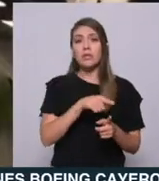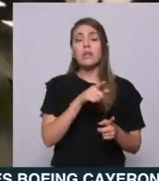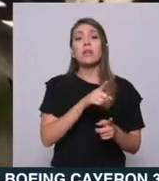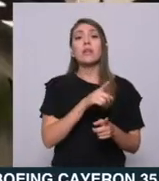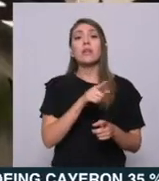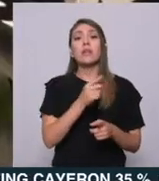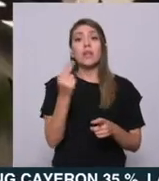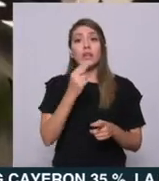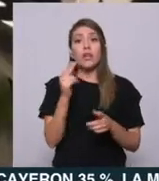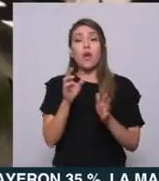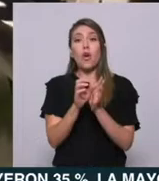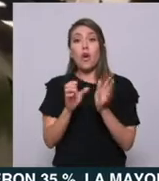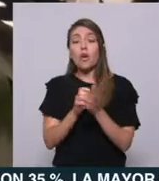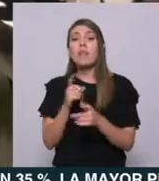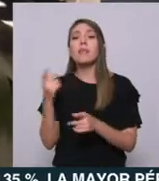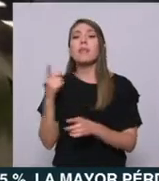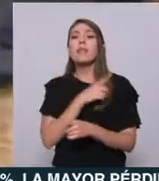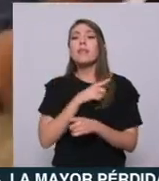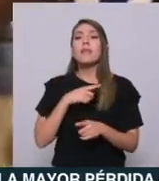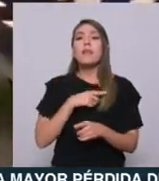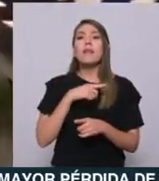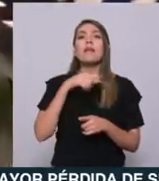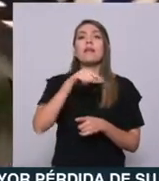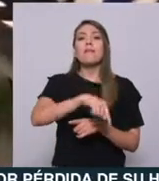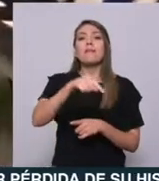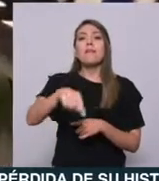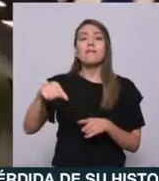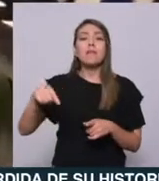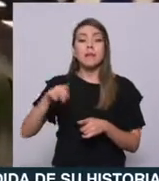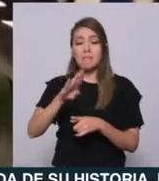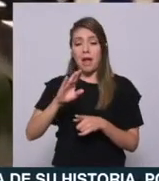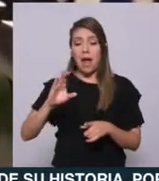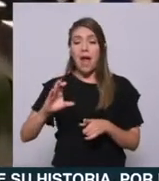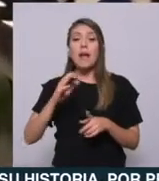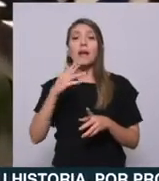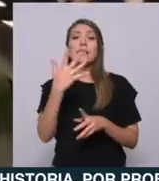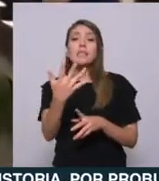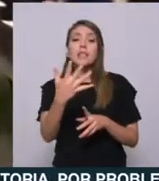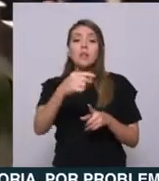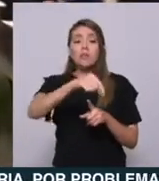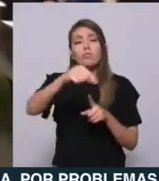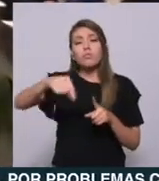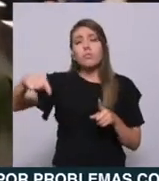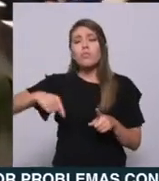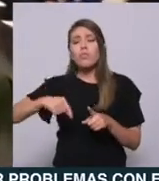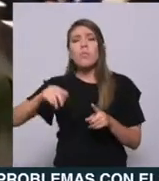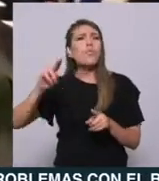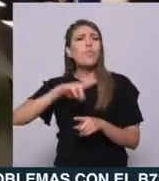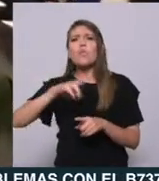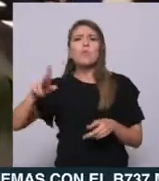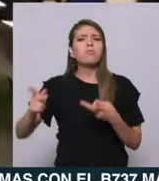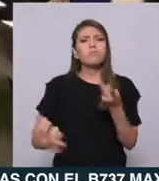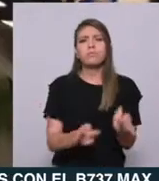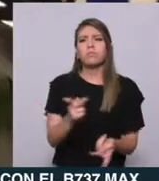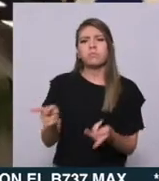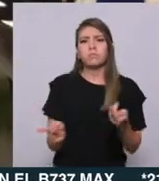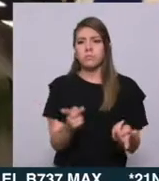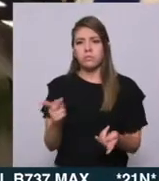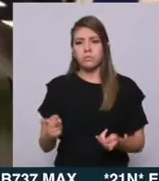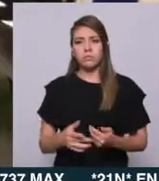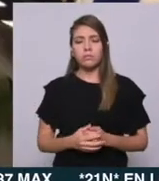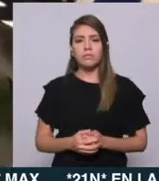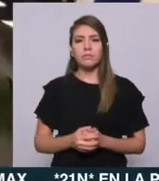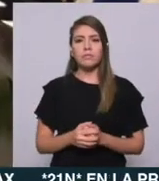5 municipios, con los ayuntamientos, y nunca fueron consultados. Secretario, allá en el Congreso de Baja California,